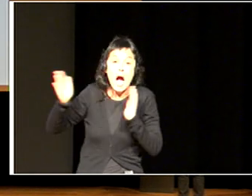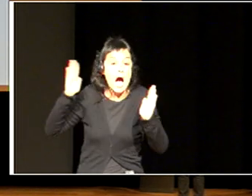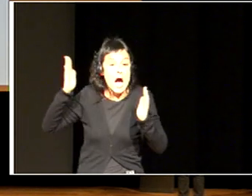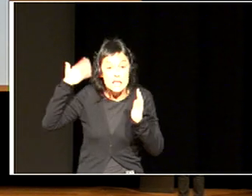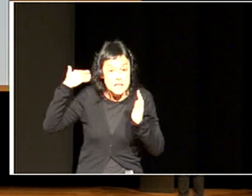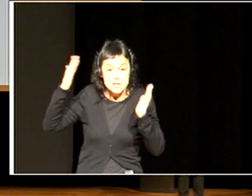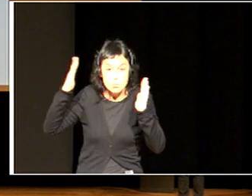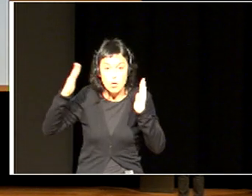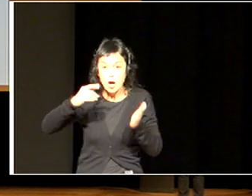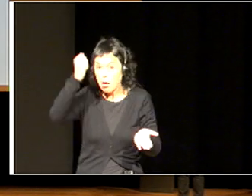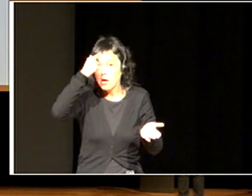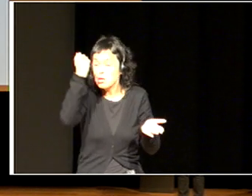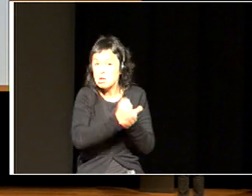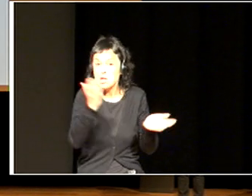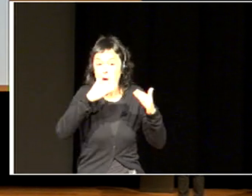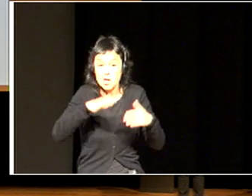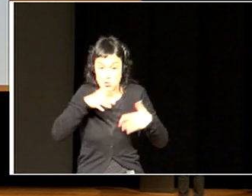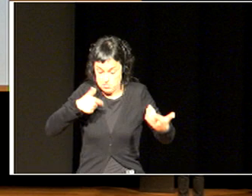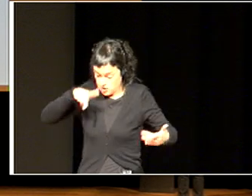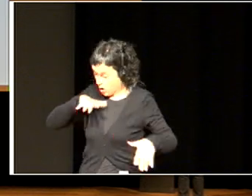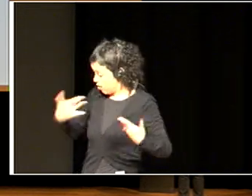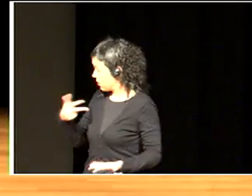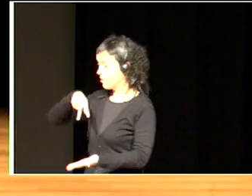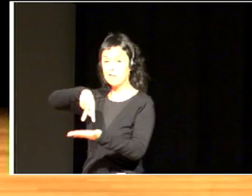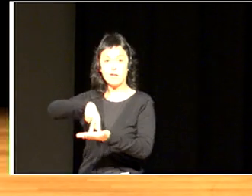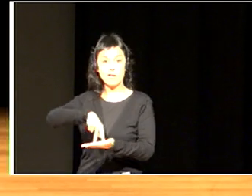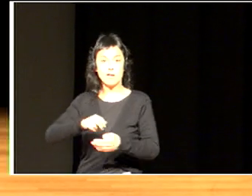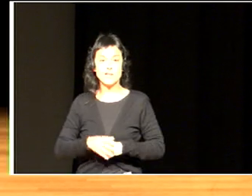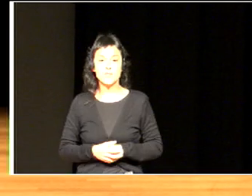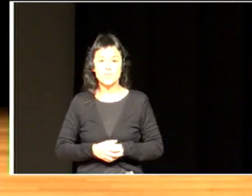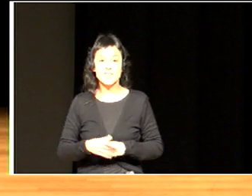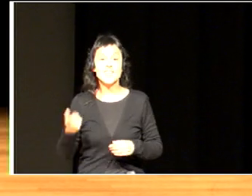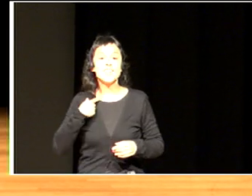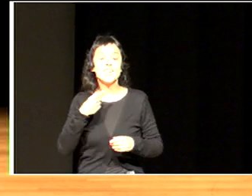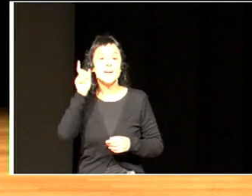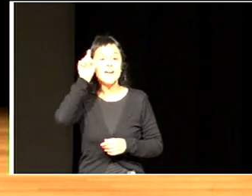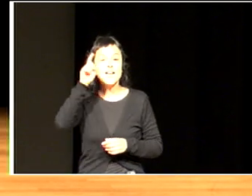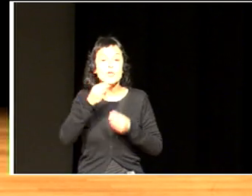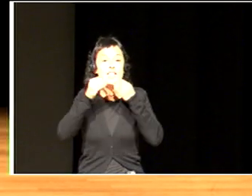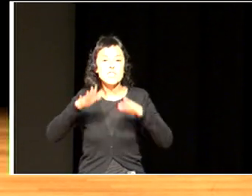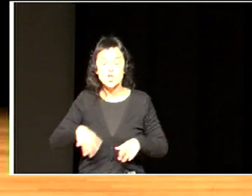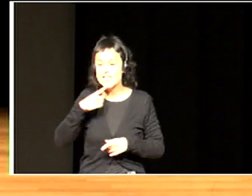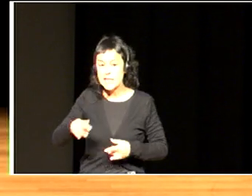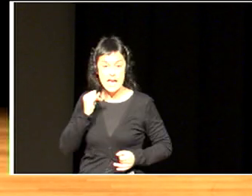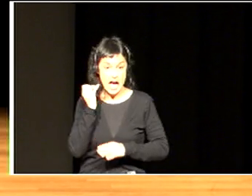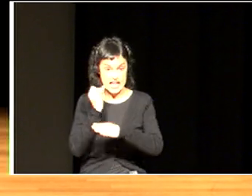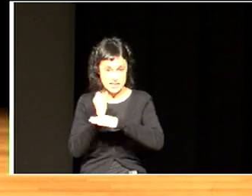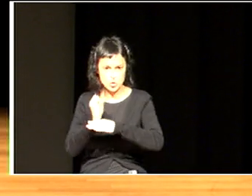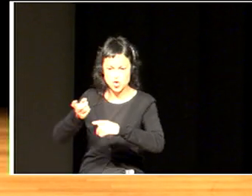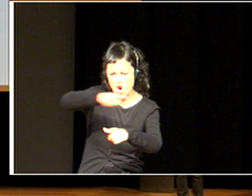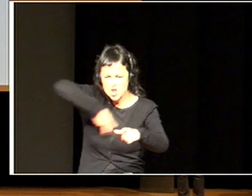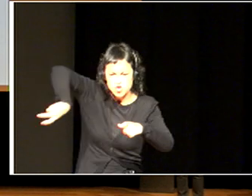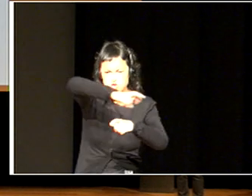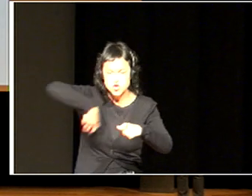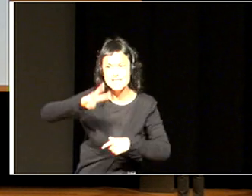me han llegado en vez de medicar me me decía la historia da tres vueltas al instituto corriendo y vuelve